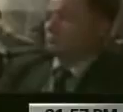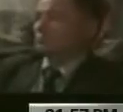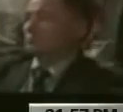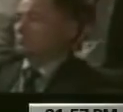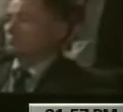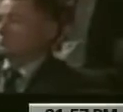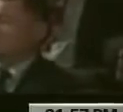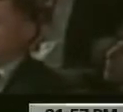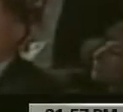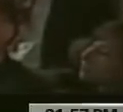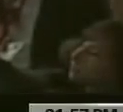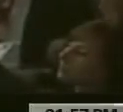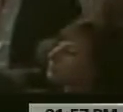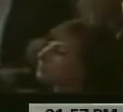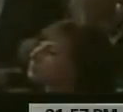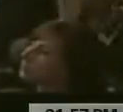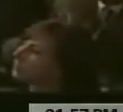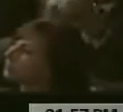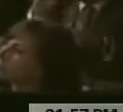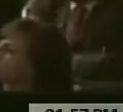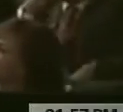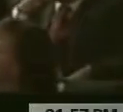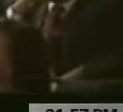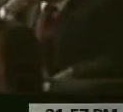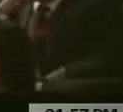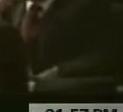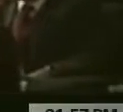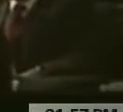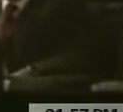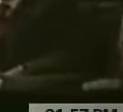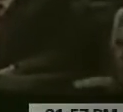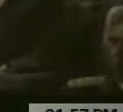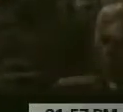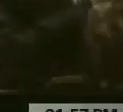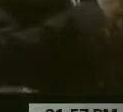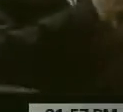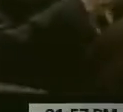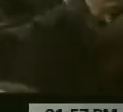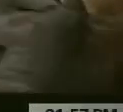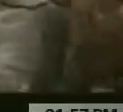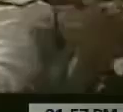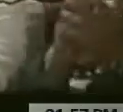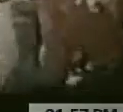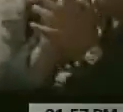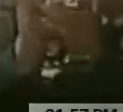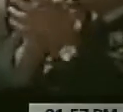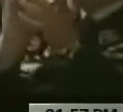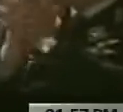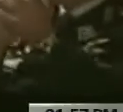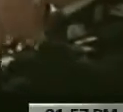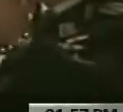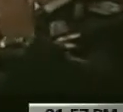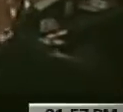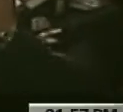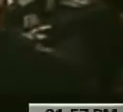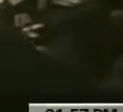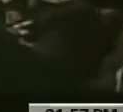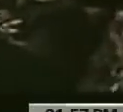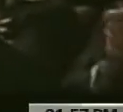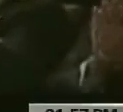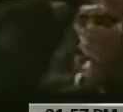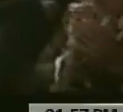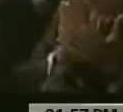voluntad, tengo todo el apoyo. Y además tenemos la razón humana,